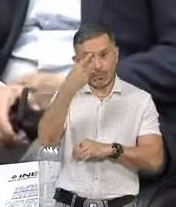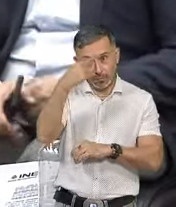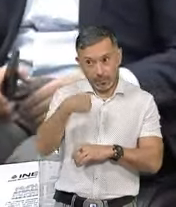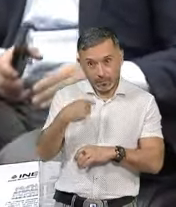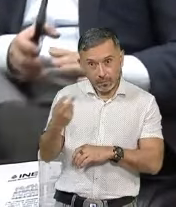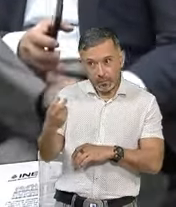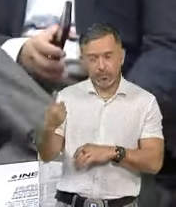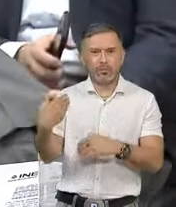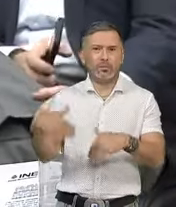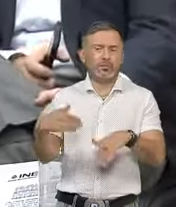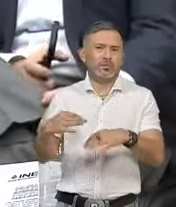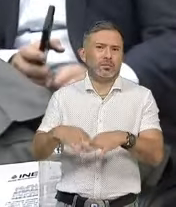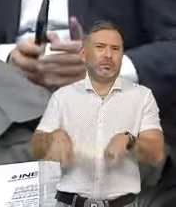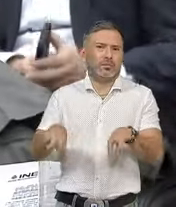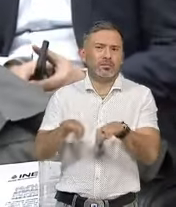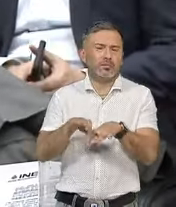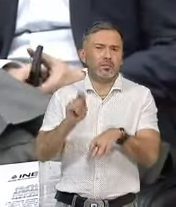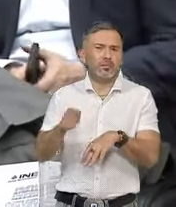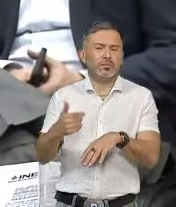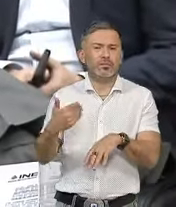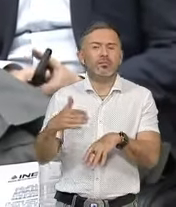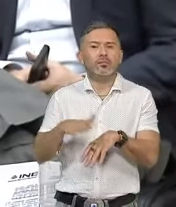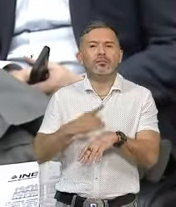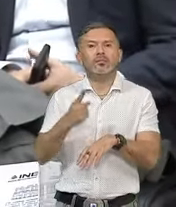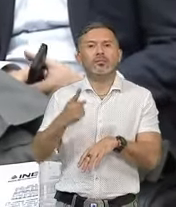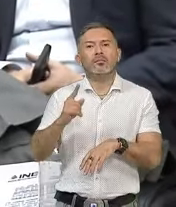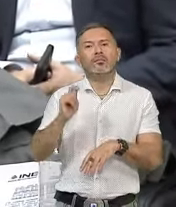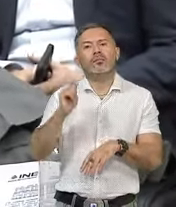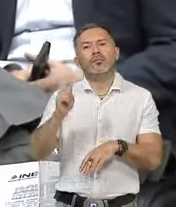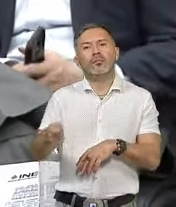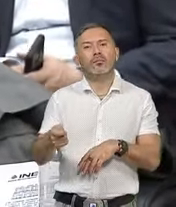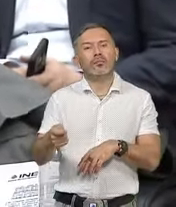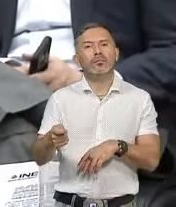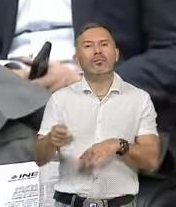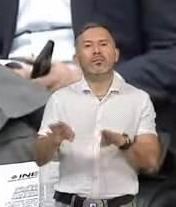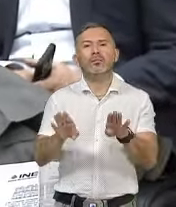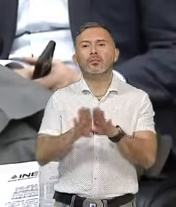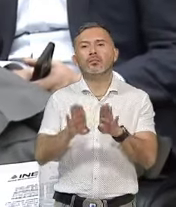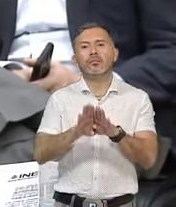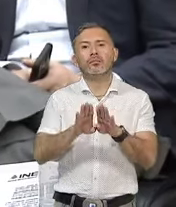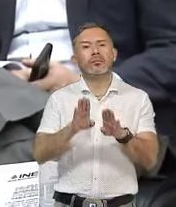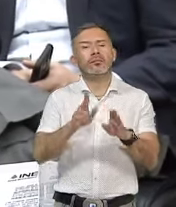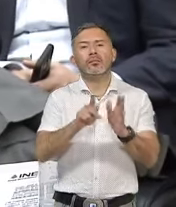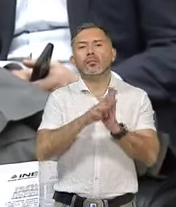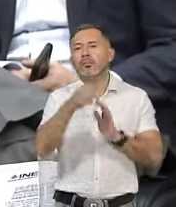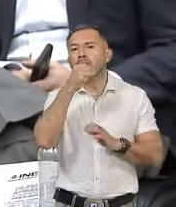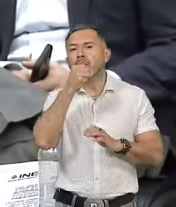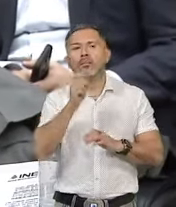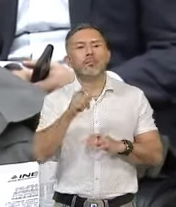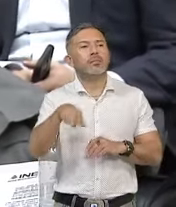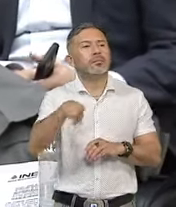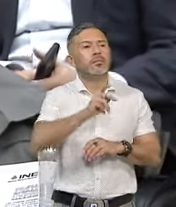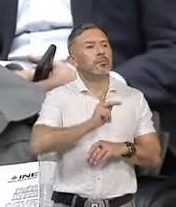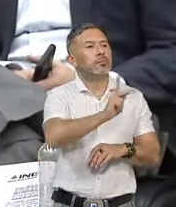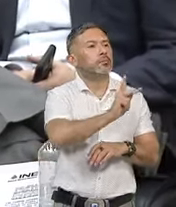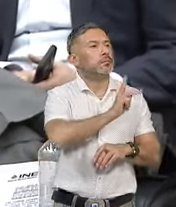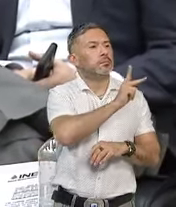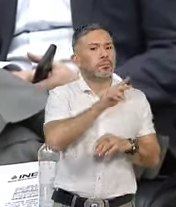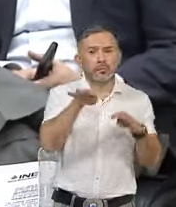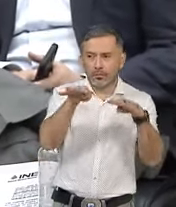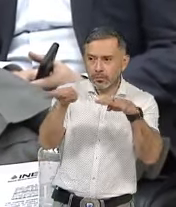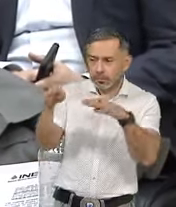porque me parece que eso implica Hasta cierto punto una evaluación entre pares y hacen También me